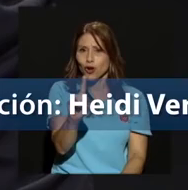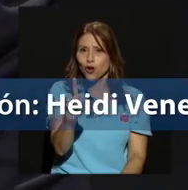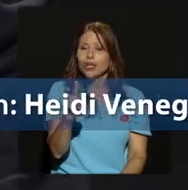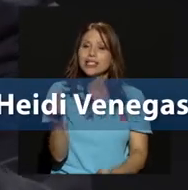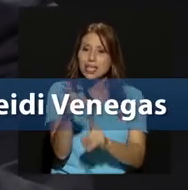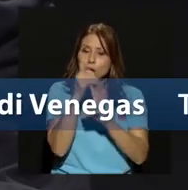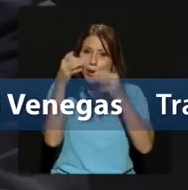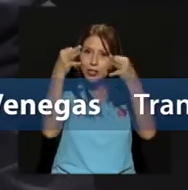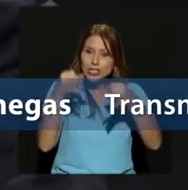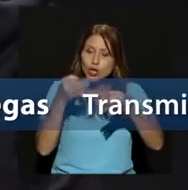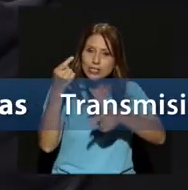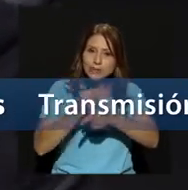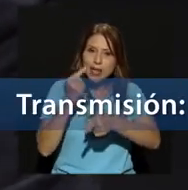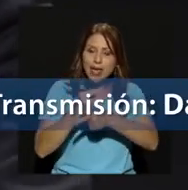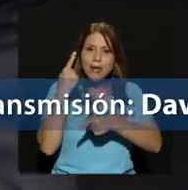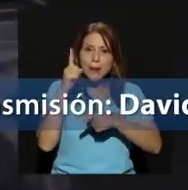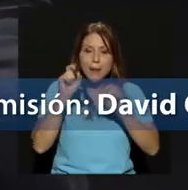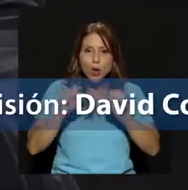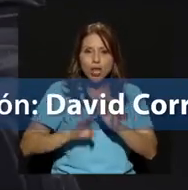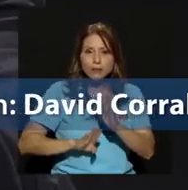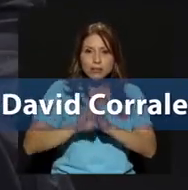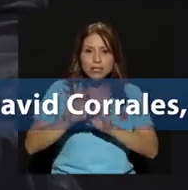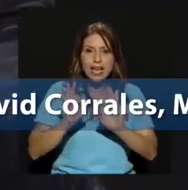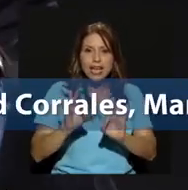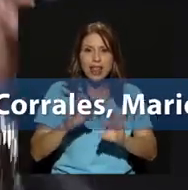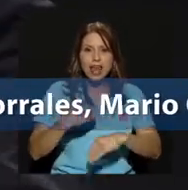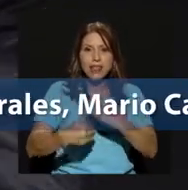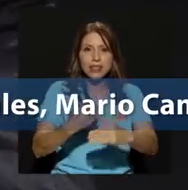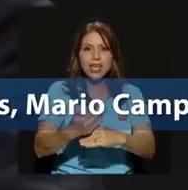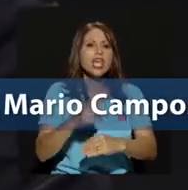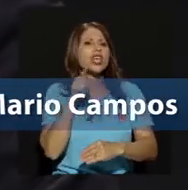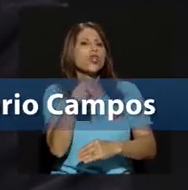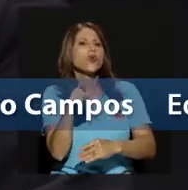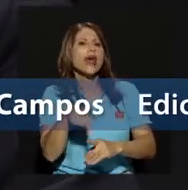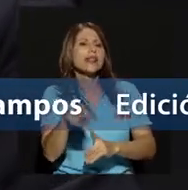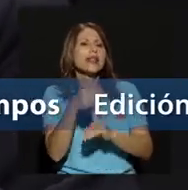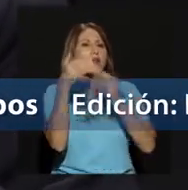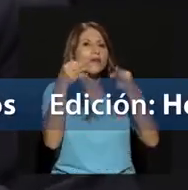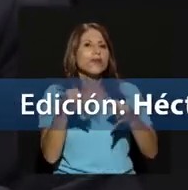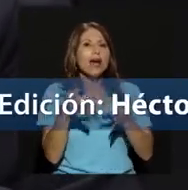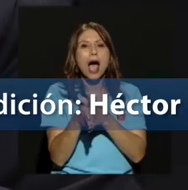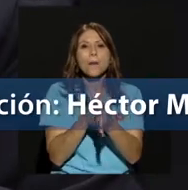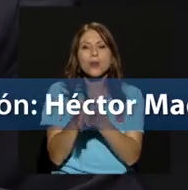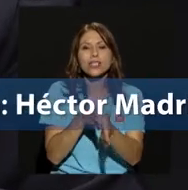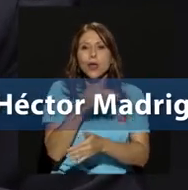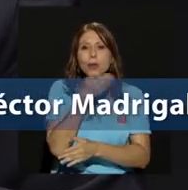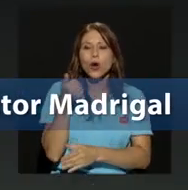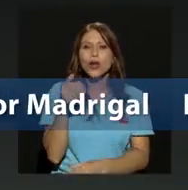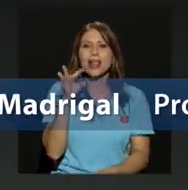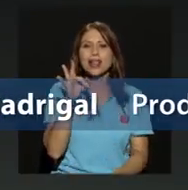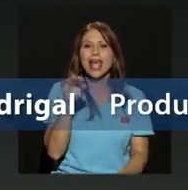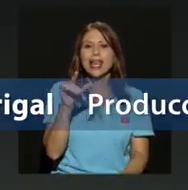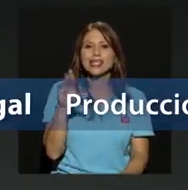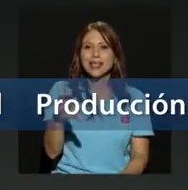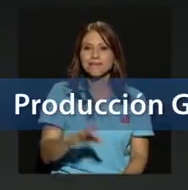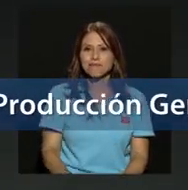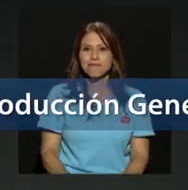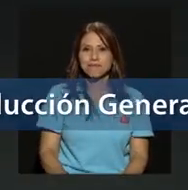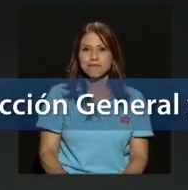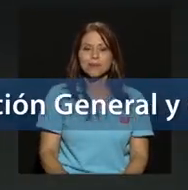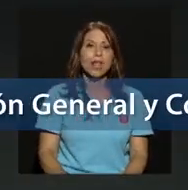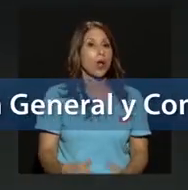adecuadas para poder salir adelante y una de esas medidas fue haber aprovechado mejor interesa pues hemos